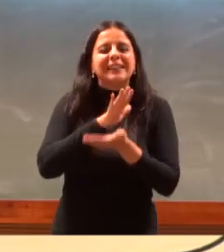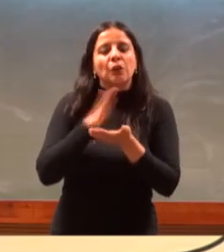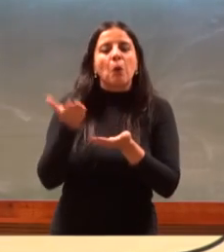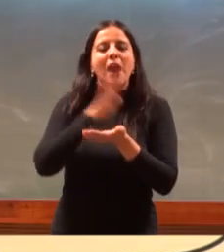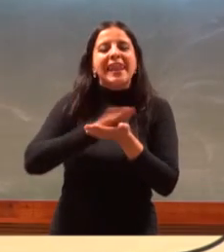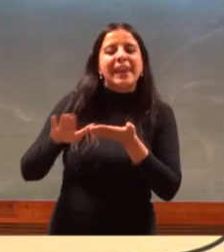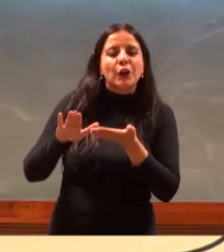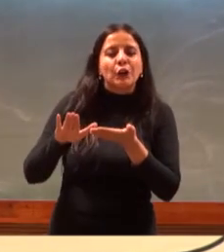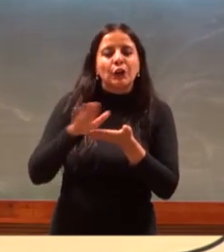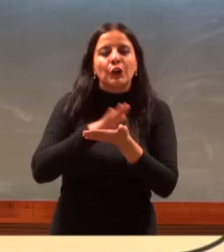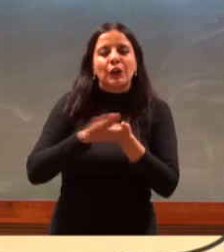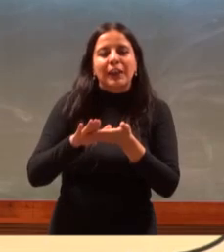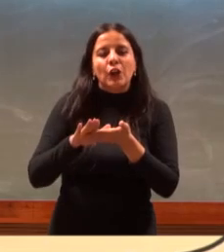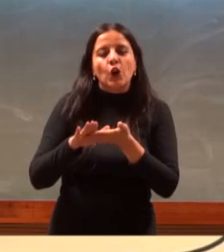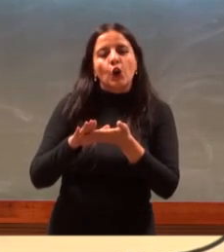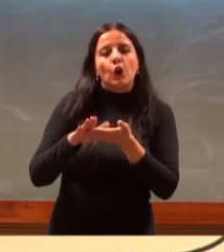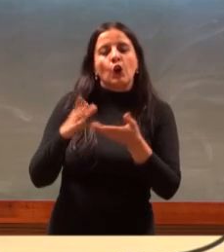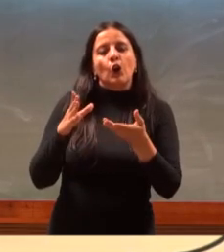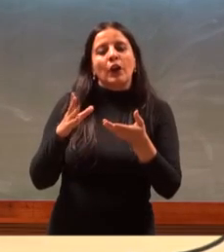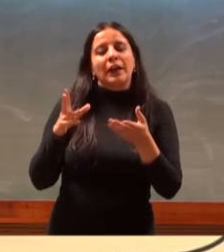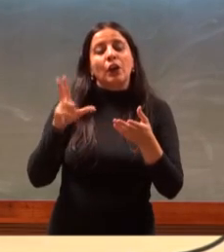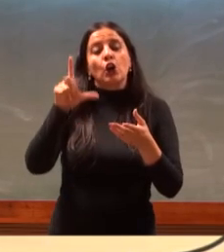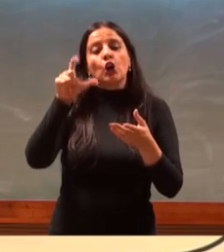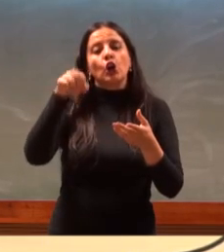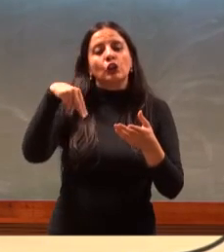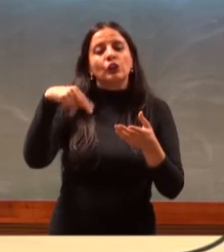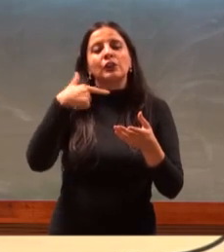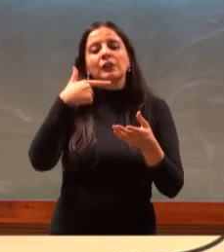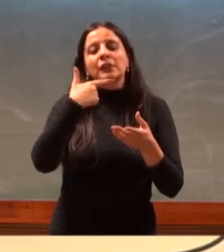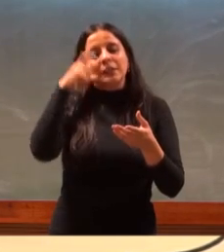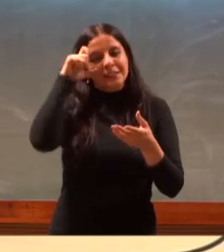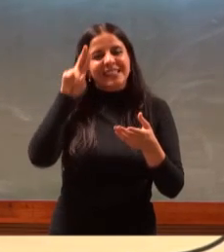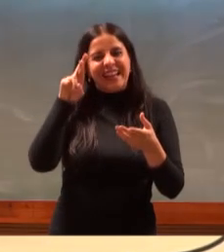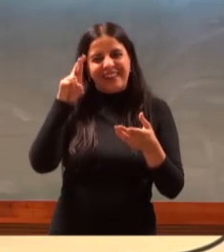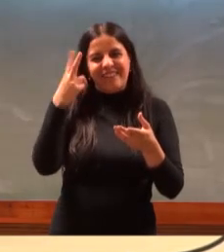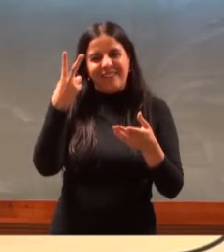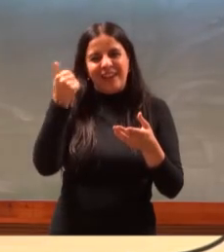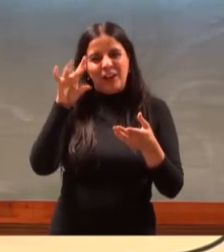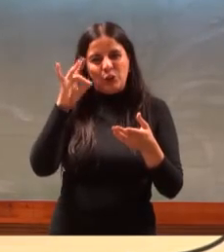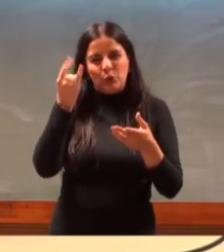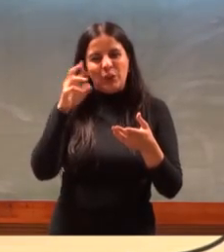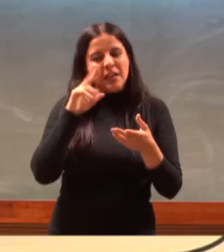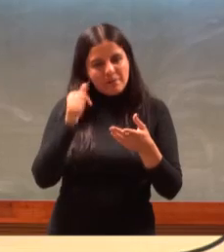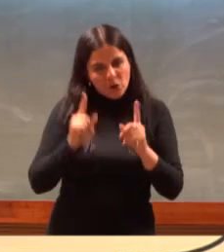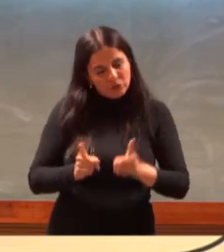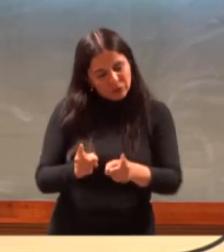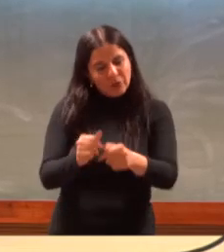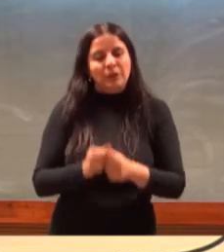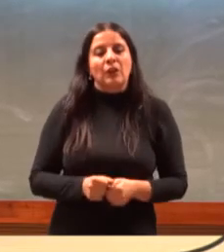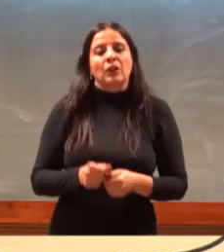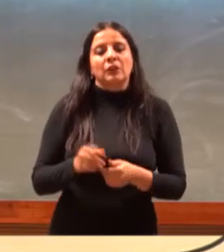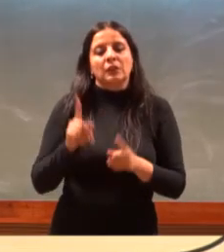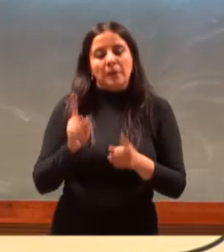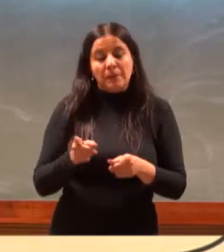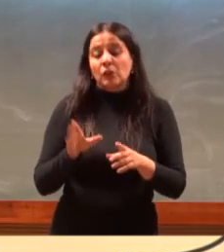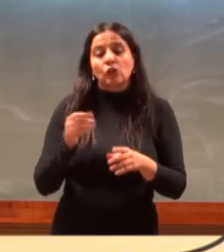liberalismo o todo intento de mercantilización que yo creo que es poca la palabra mercantilización Yo creo que es mucho más grande es una perspectiva mucho más grande y tenemos que estar